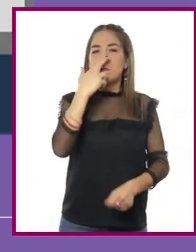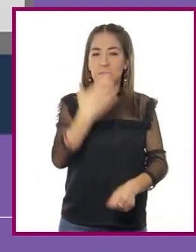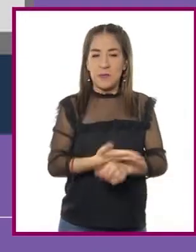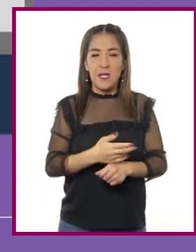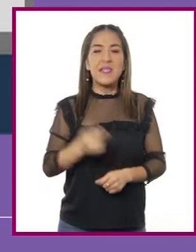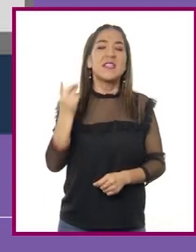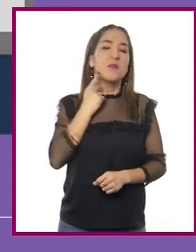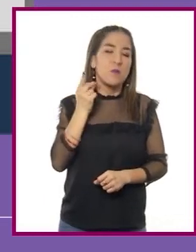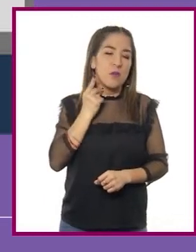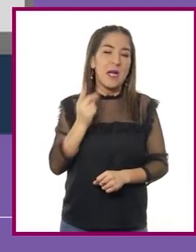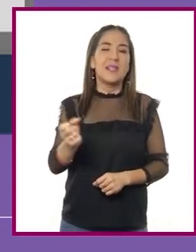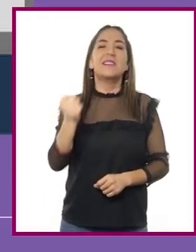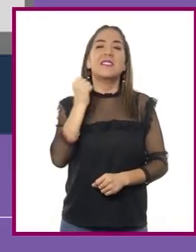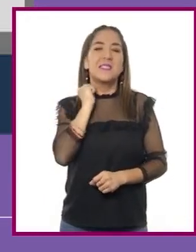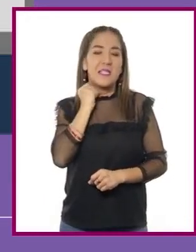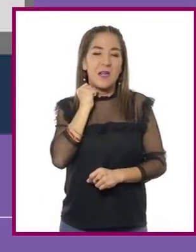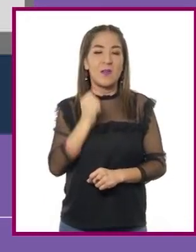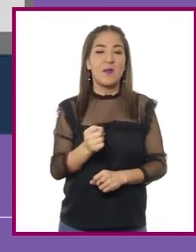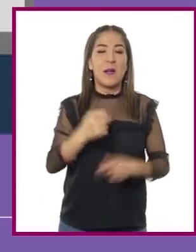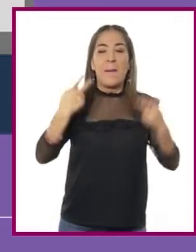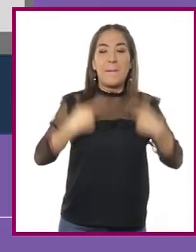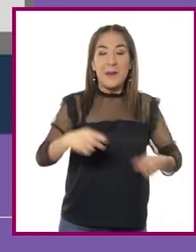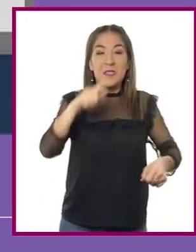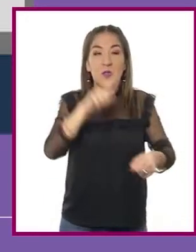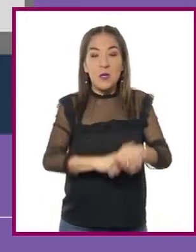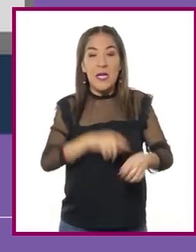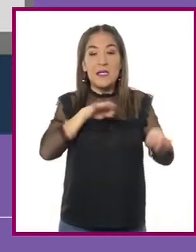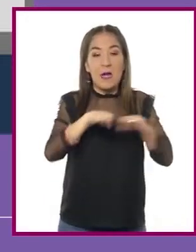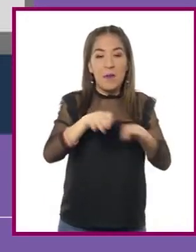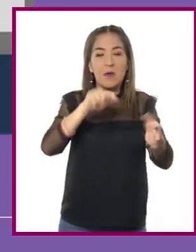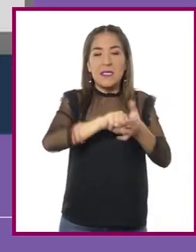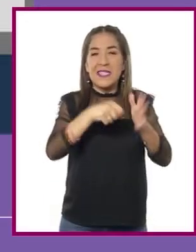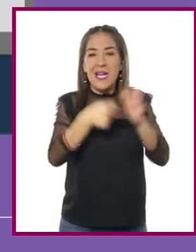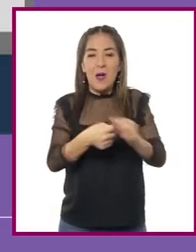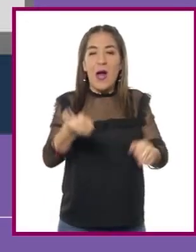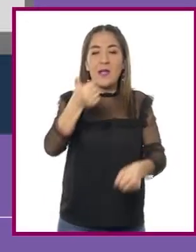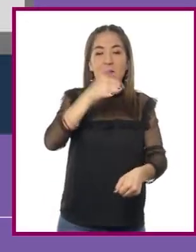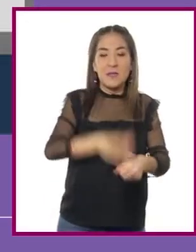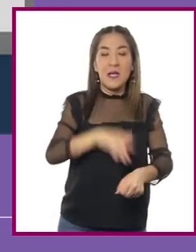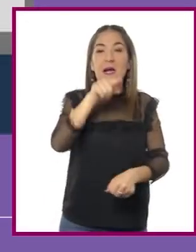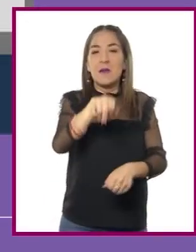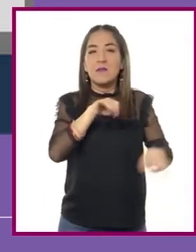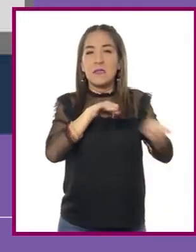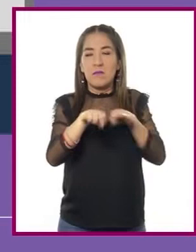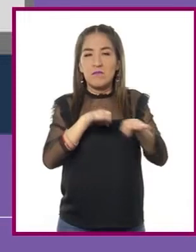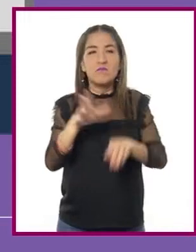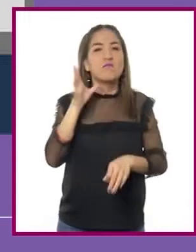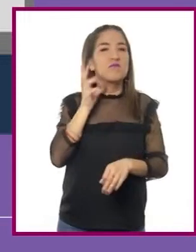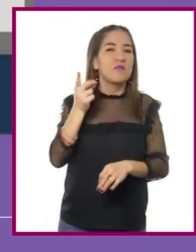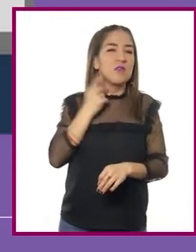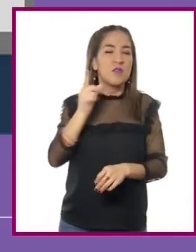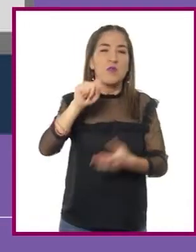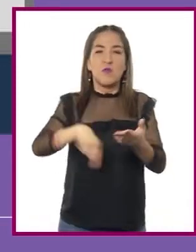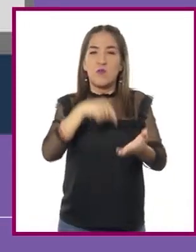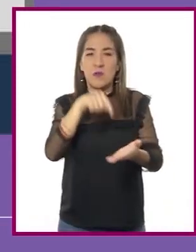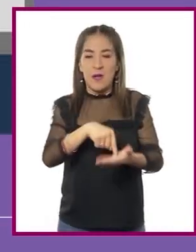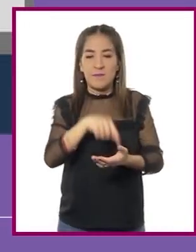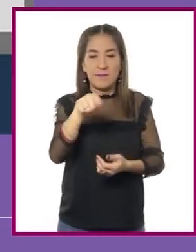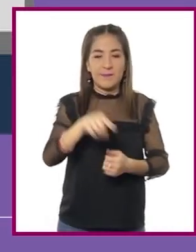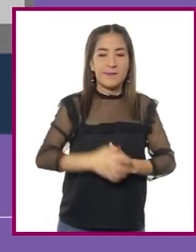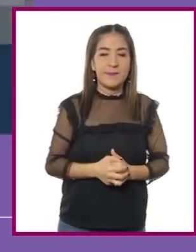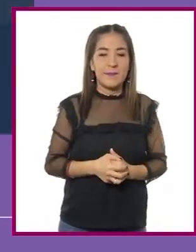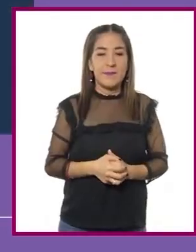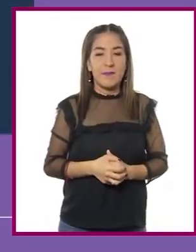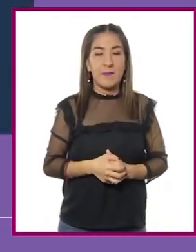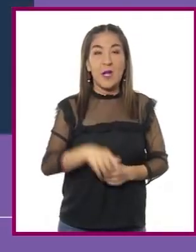los diputados, senadores, personal técnico y administrativo de las cámaras y los congresos locales. En